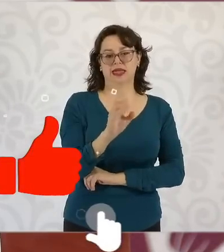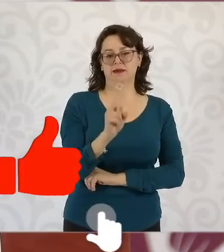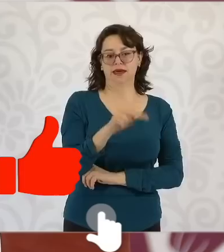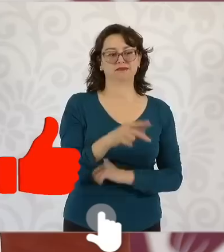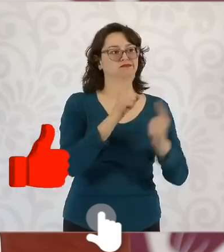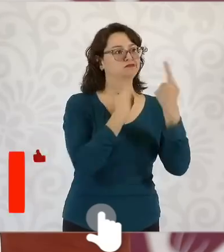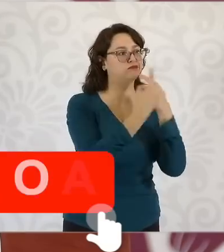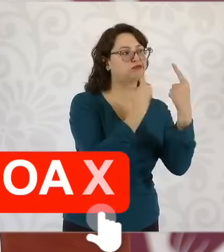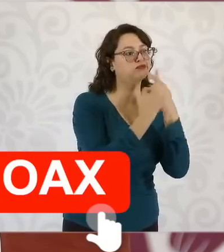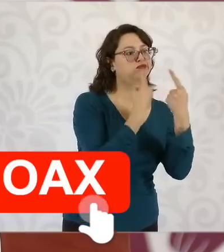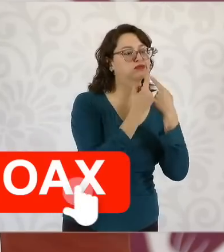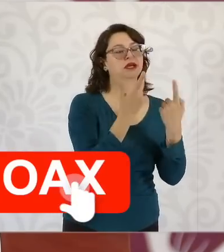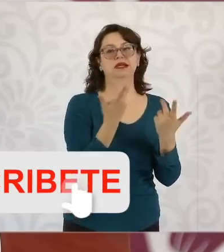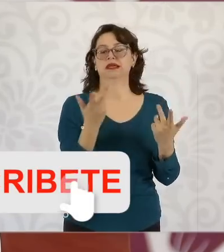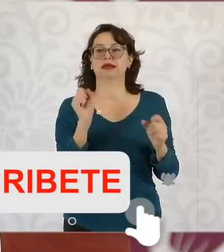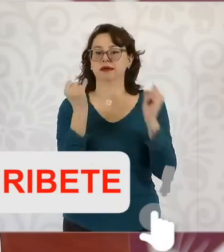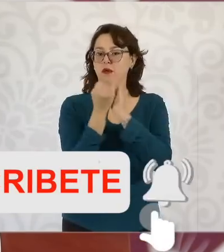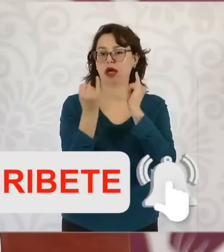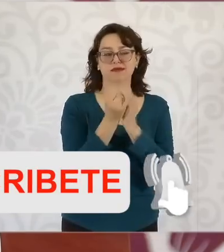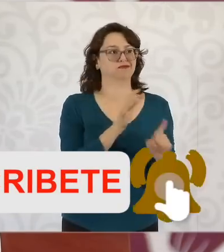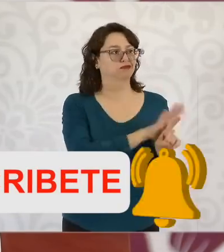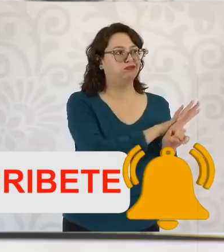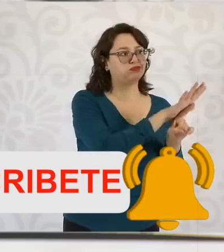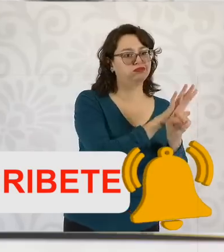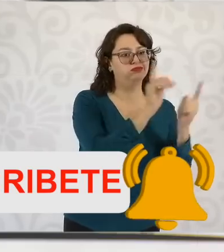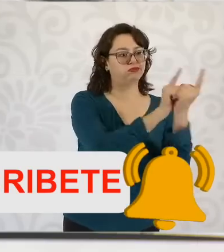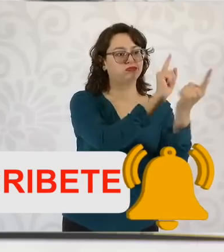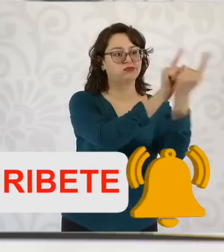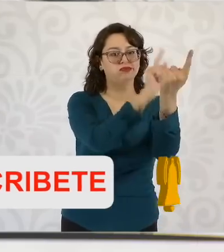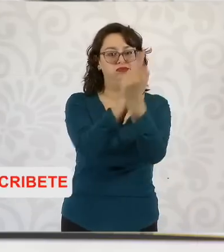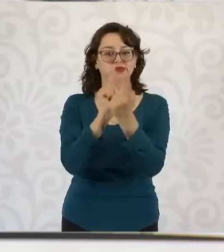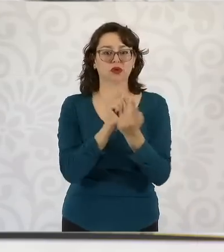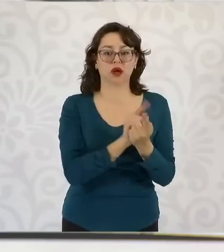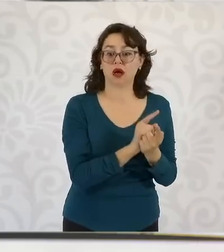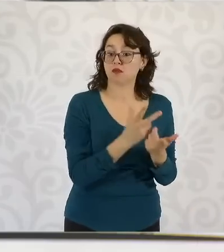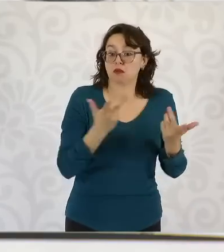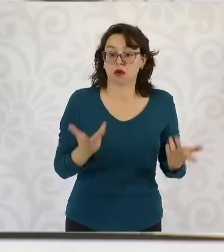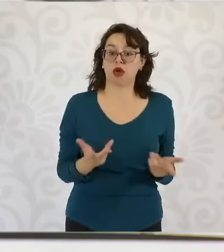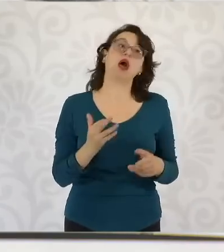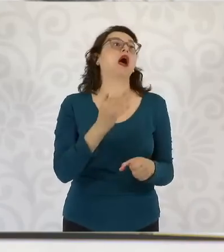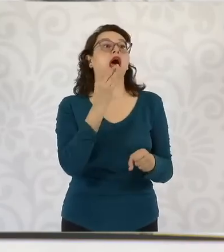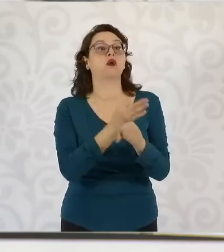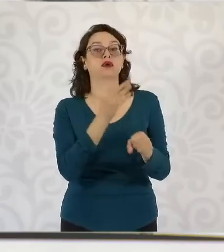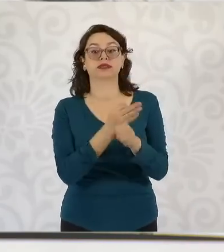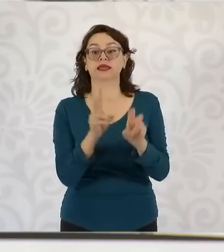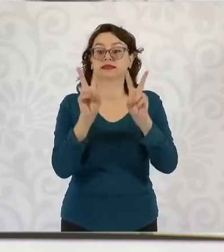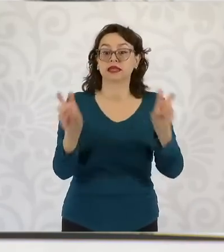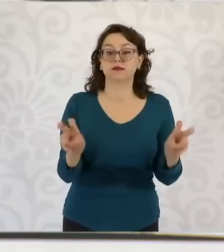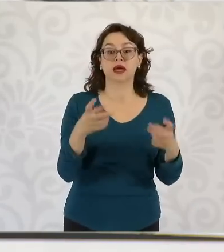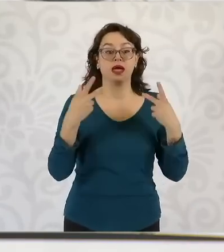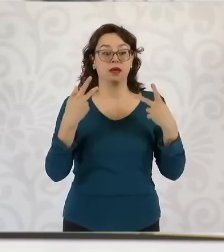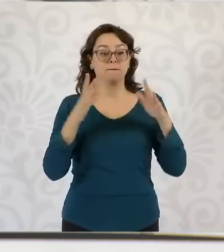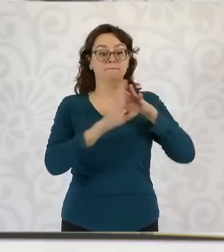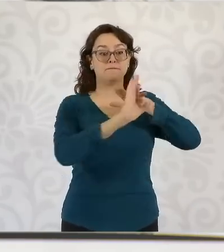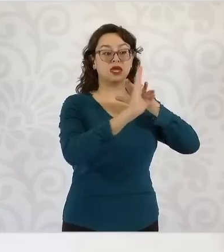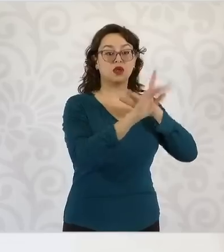haciendo público. Por lo pronto la tasa del impuesto de las remesas